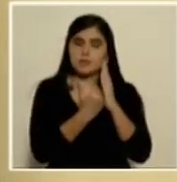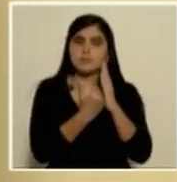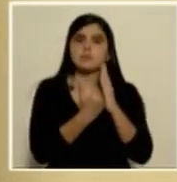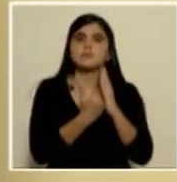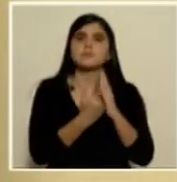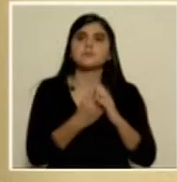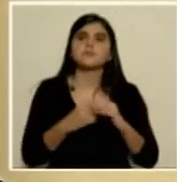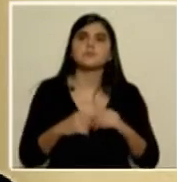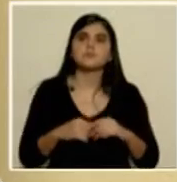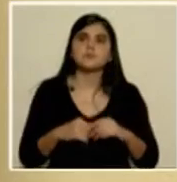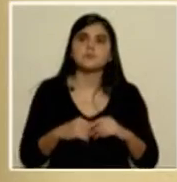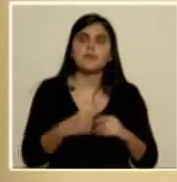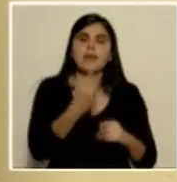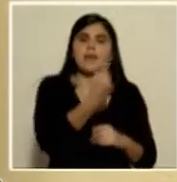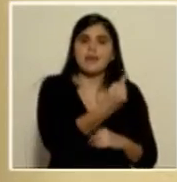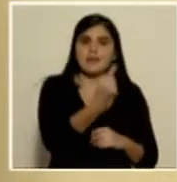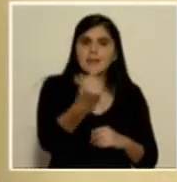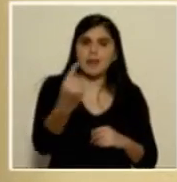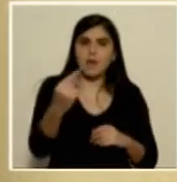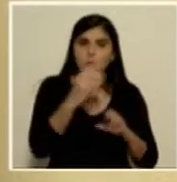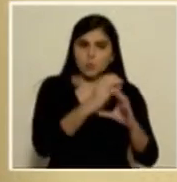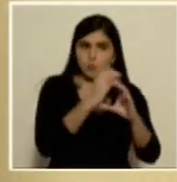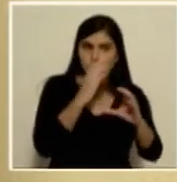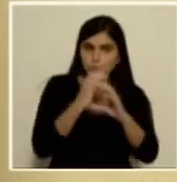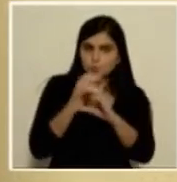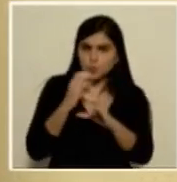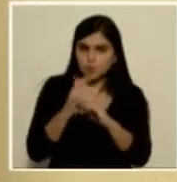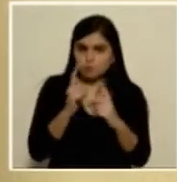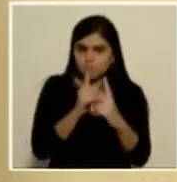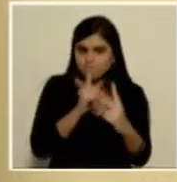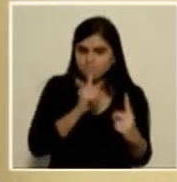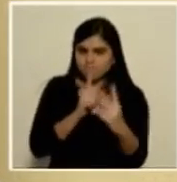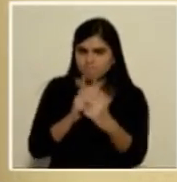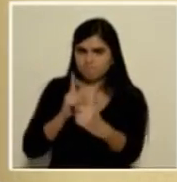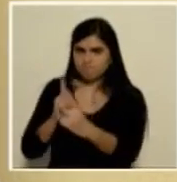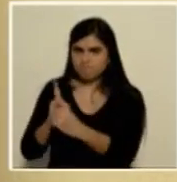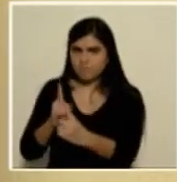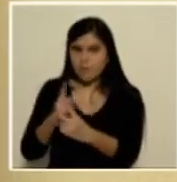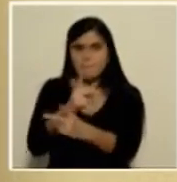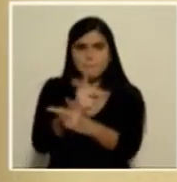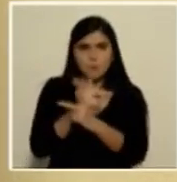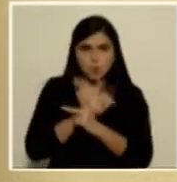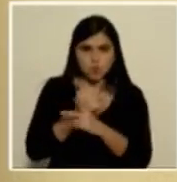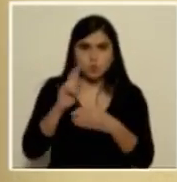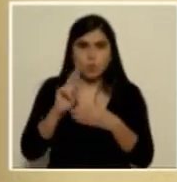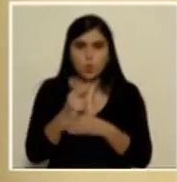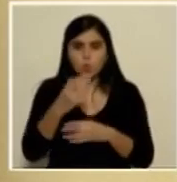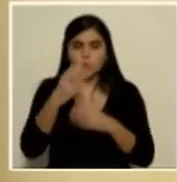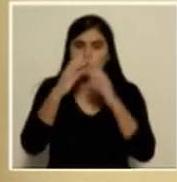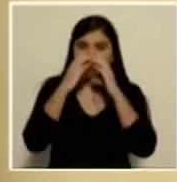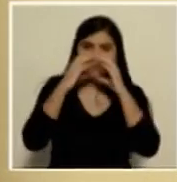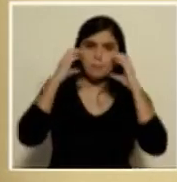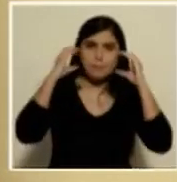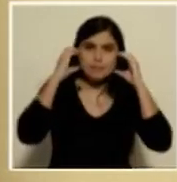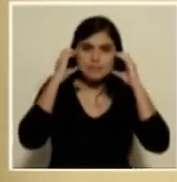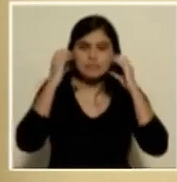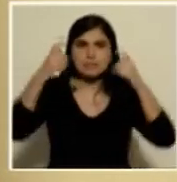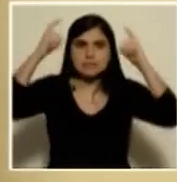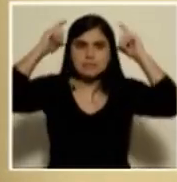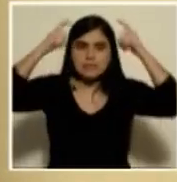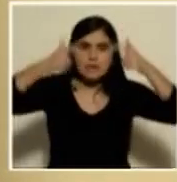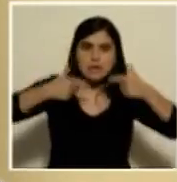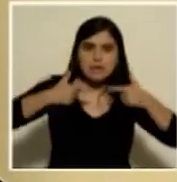contención en cada uno de los autobuses. Todas las medidas de protección, de uso de respirador, de uso de mascarilla, de uso de careta,